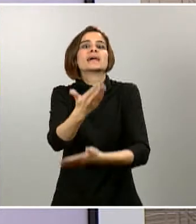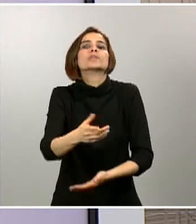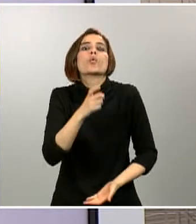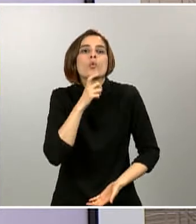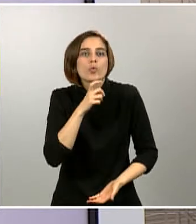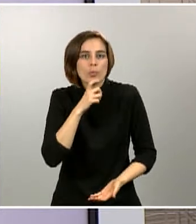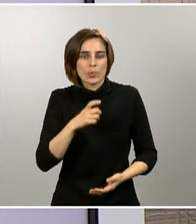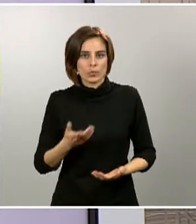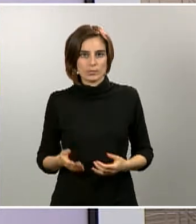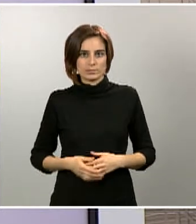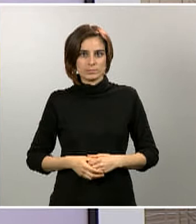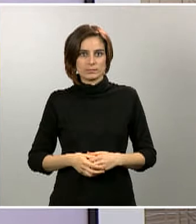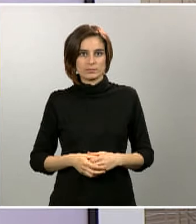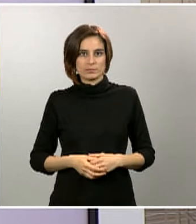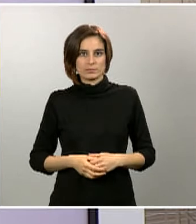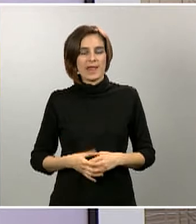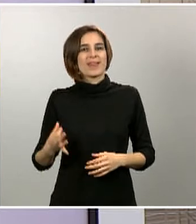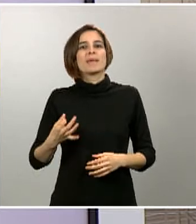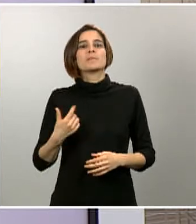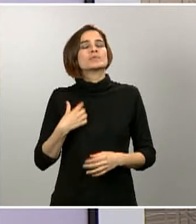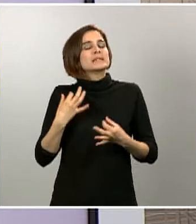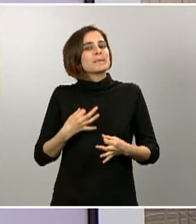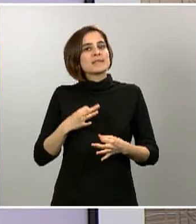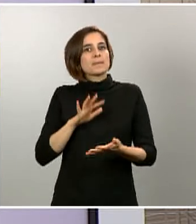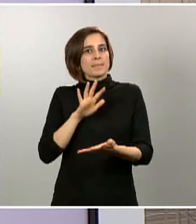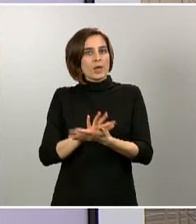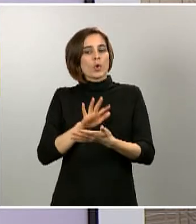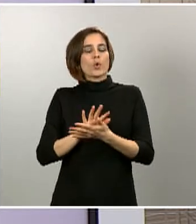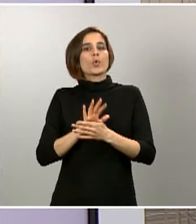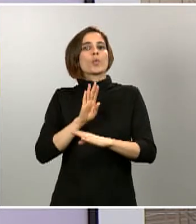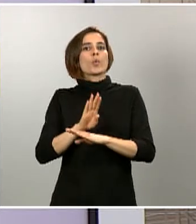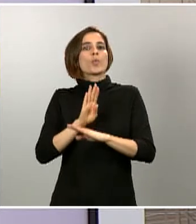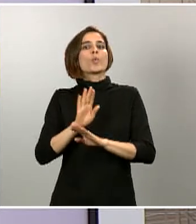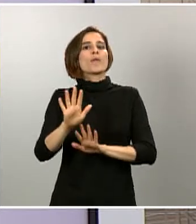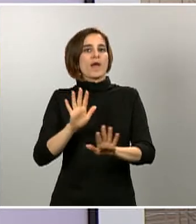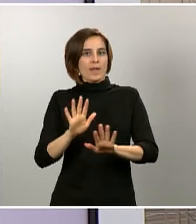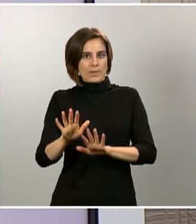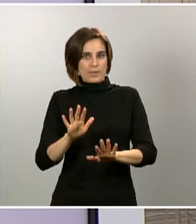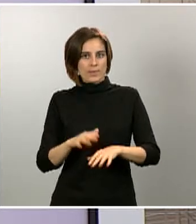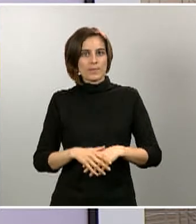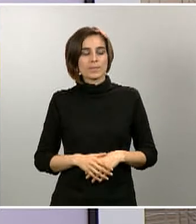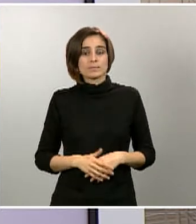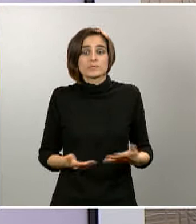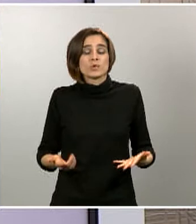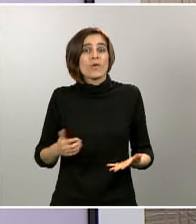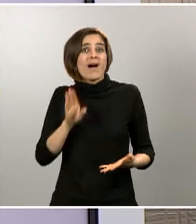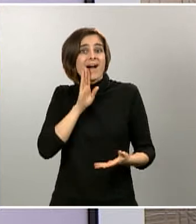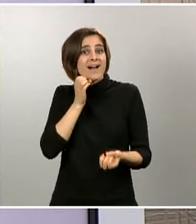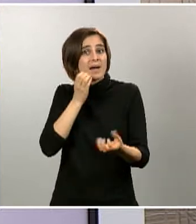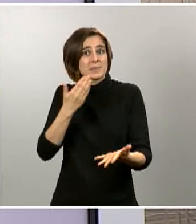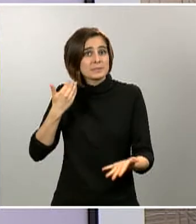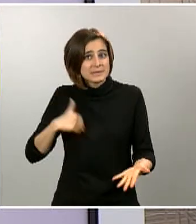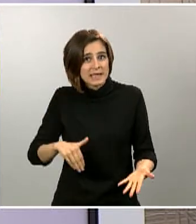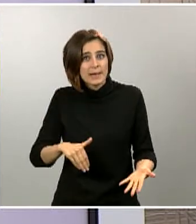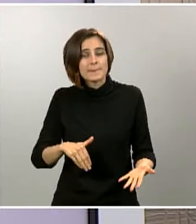como he dicho, con la máxima cautela y en estos momentos no hay ninguna decisión tomada más que las que hemos comunicado, que seguimos en el marco del decreto de alarma